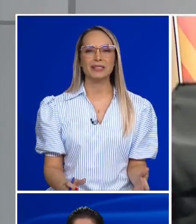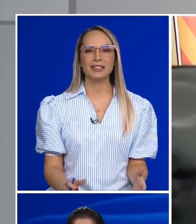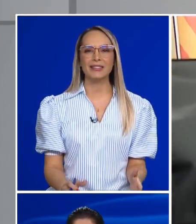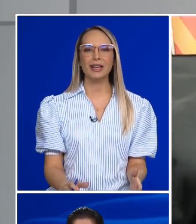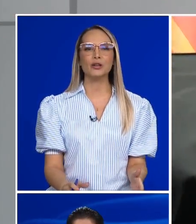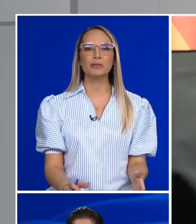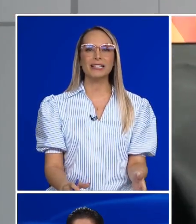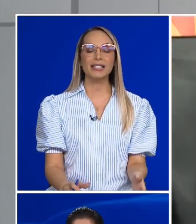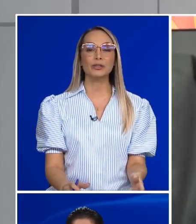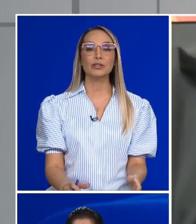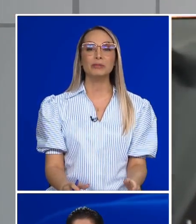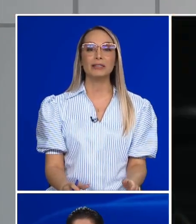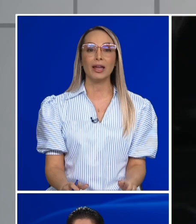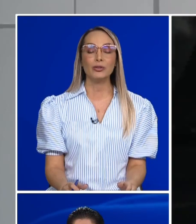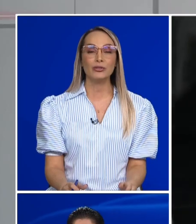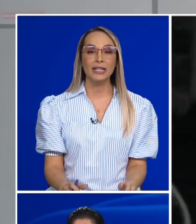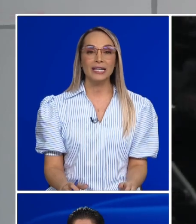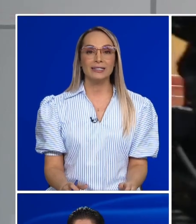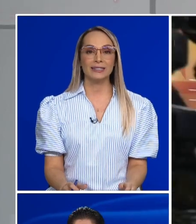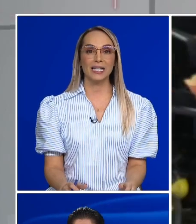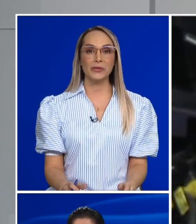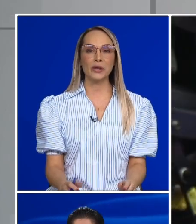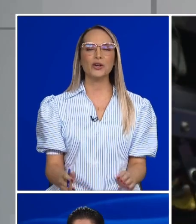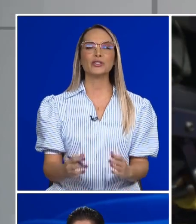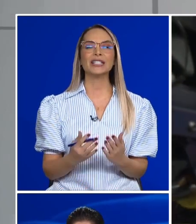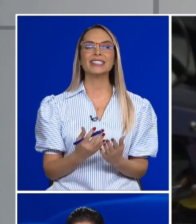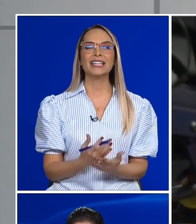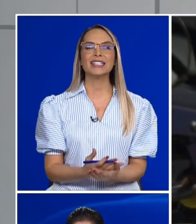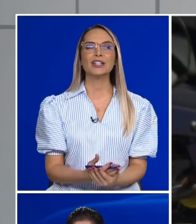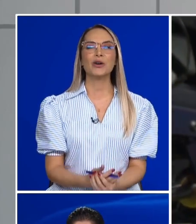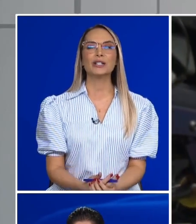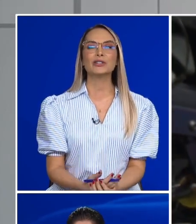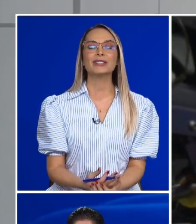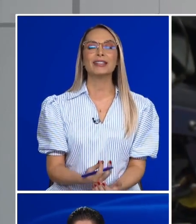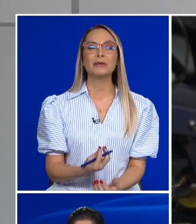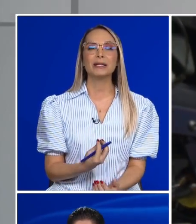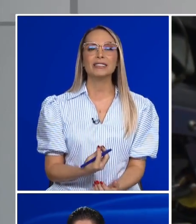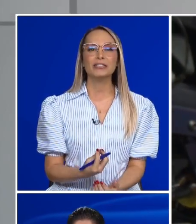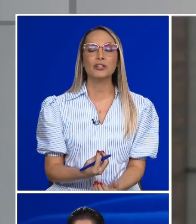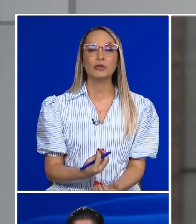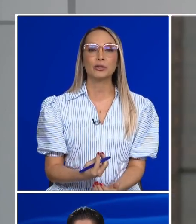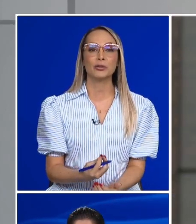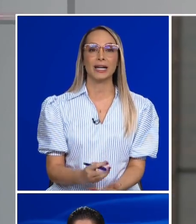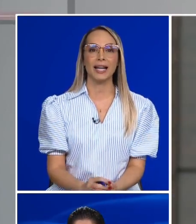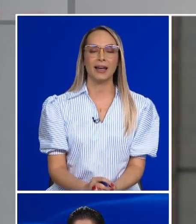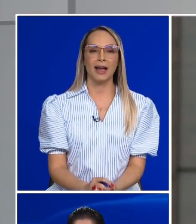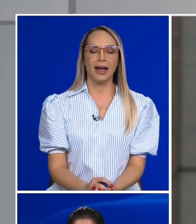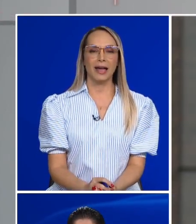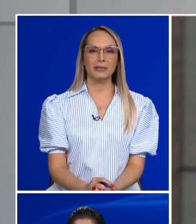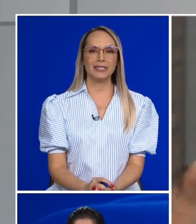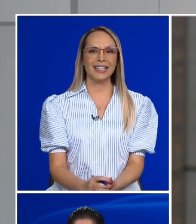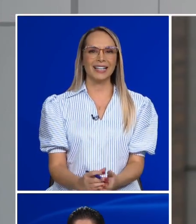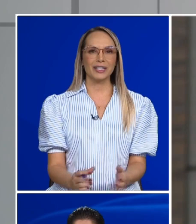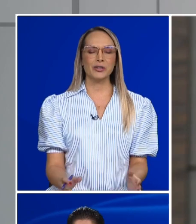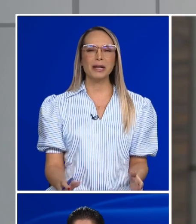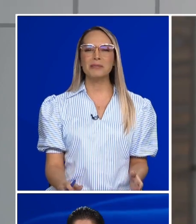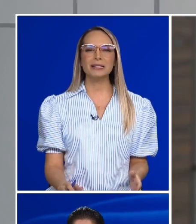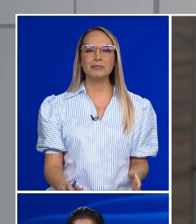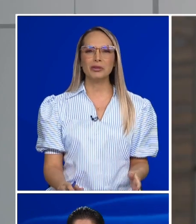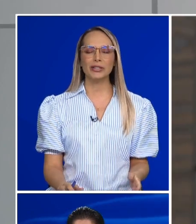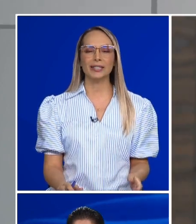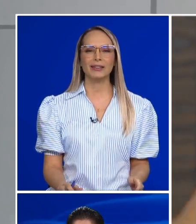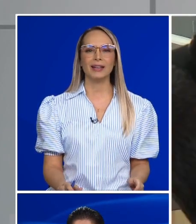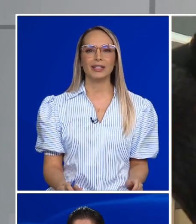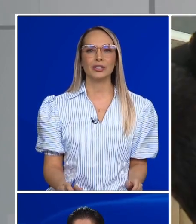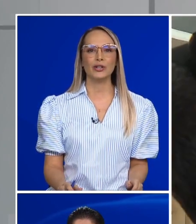y la presencia de los más gratos invitados se celebraron los 35 años de telepacífico en nuestro canal además el canal regional